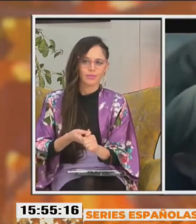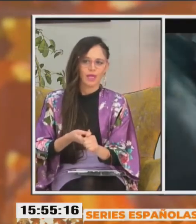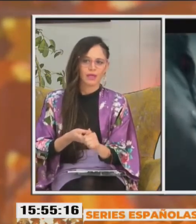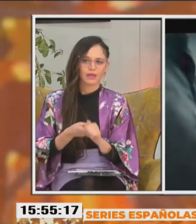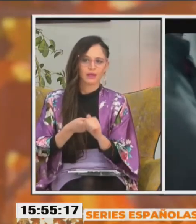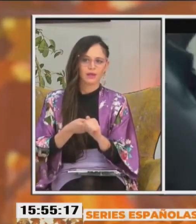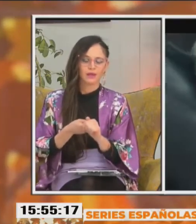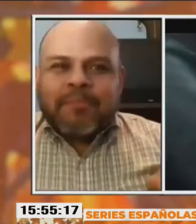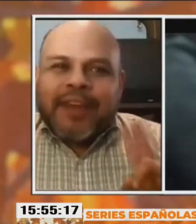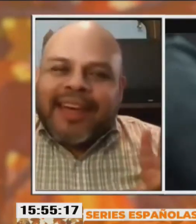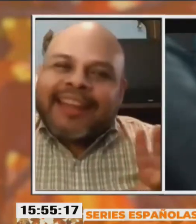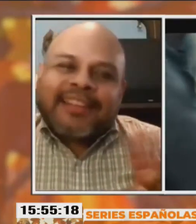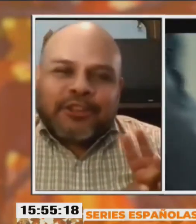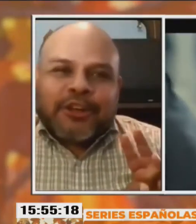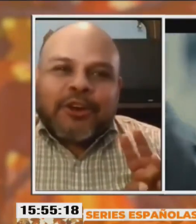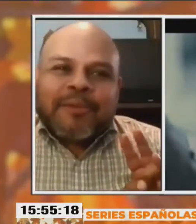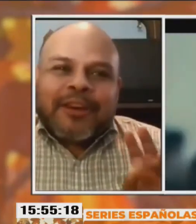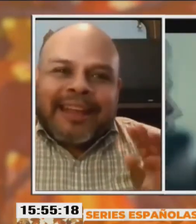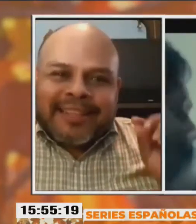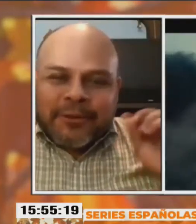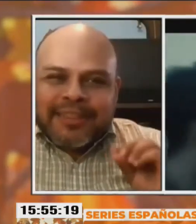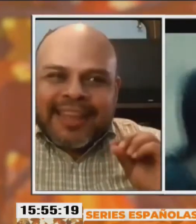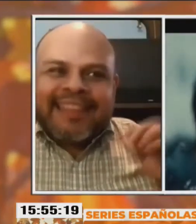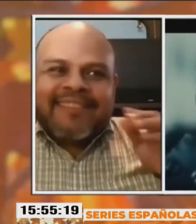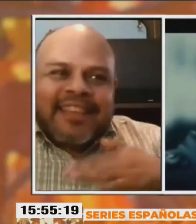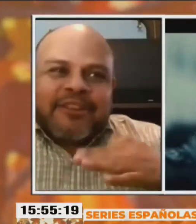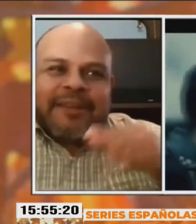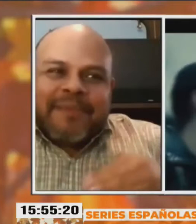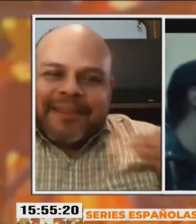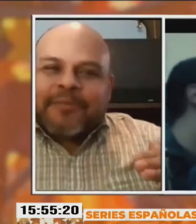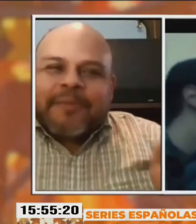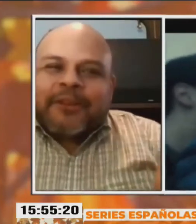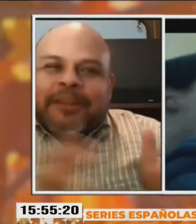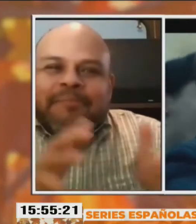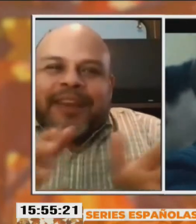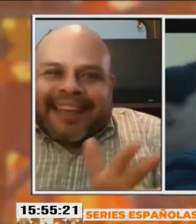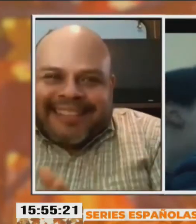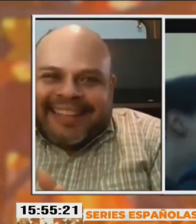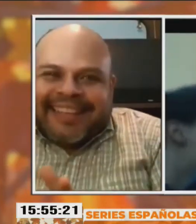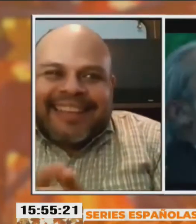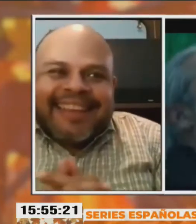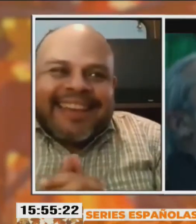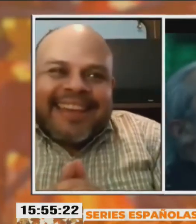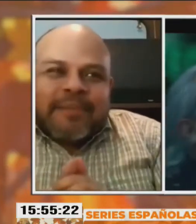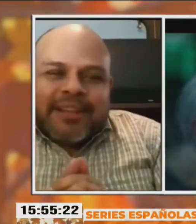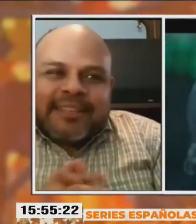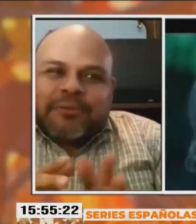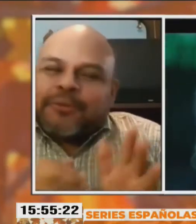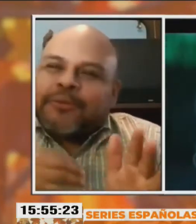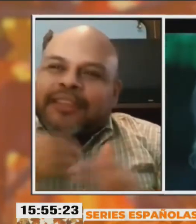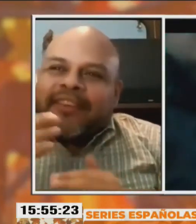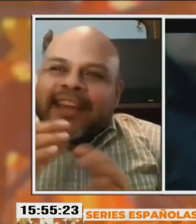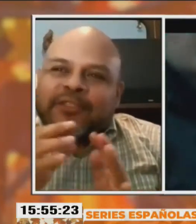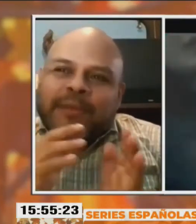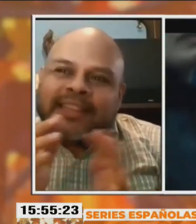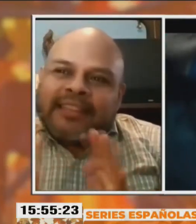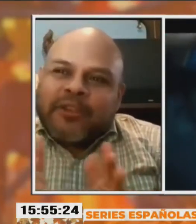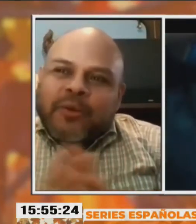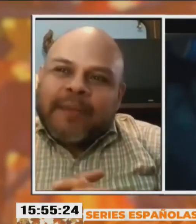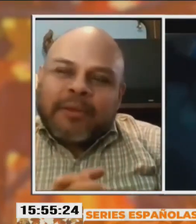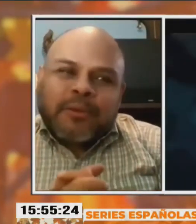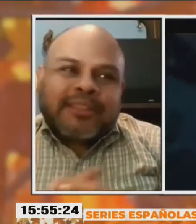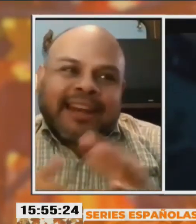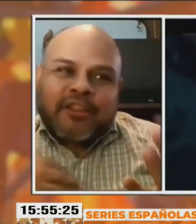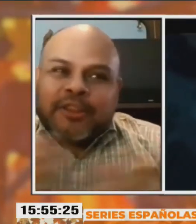lo que pasa son dos temporadas en estricto rigor, pero la segunda la dividieron en como micro temporadas. Mira qué interesante. Porque si tú te fijas, suman